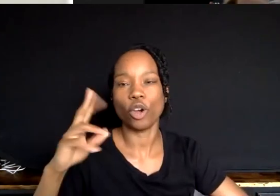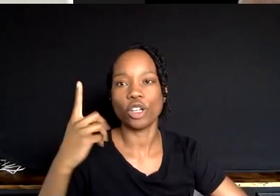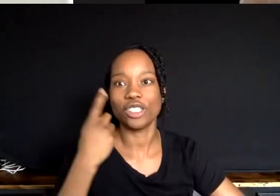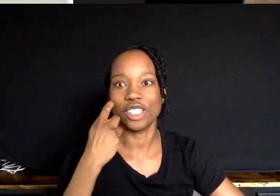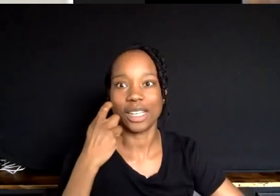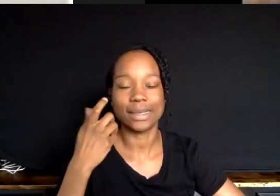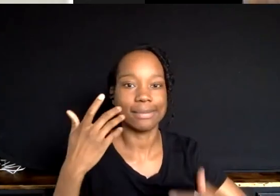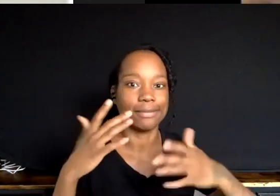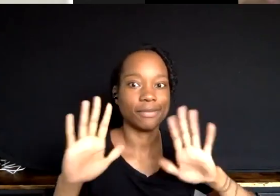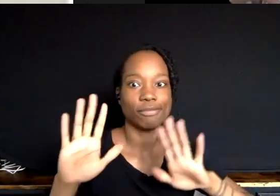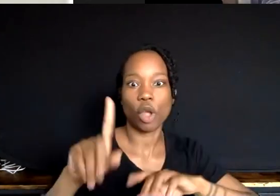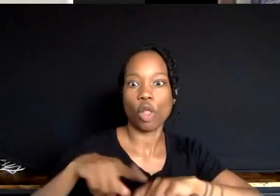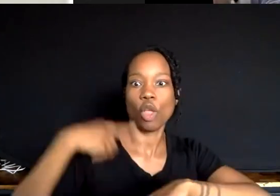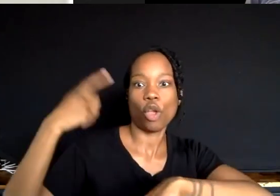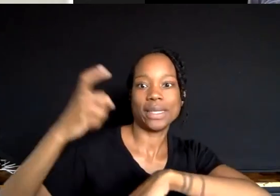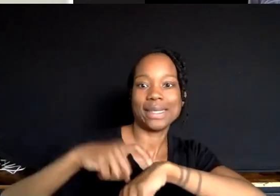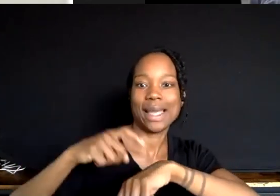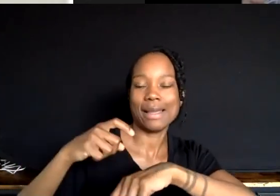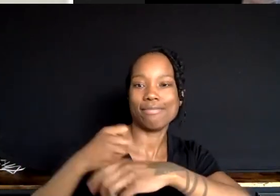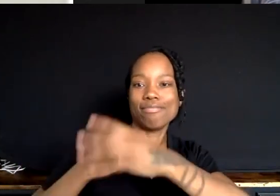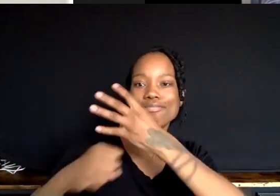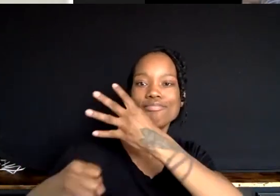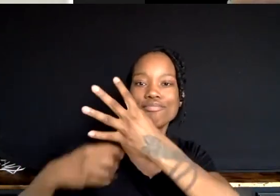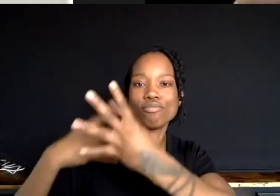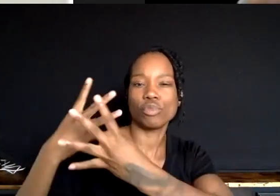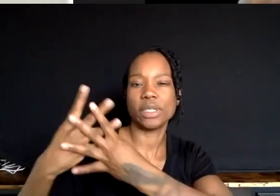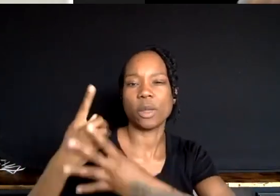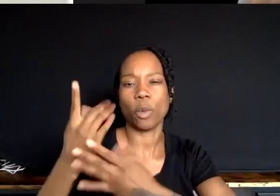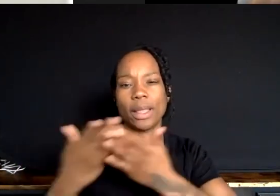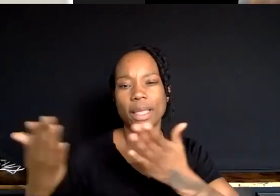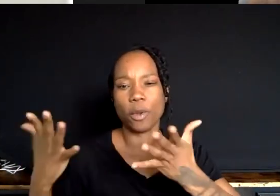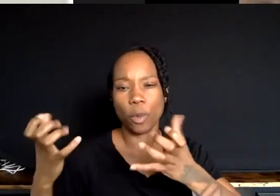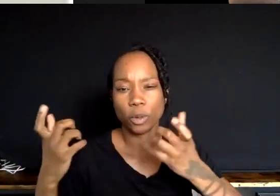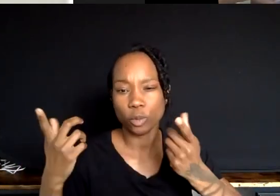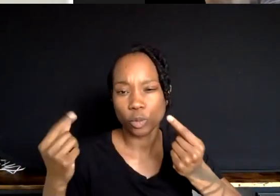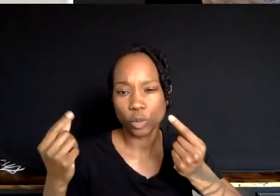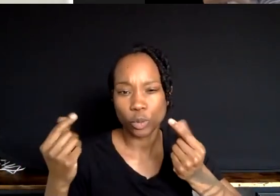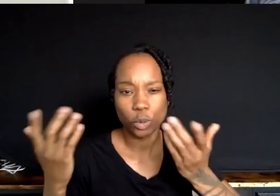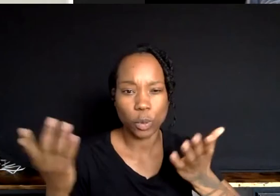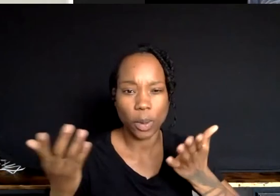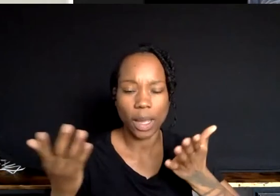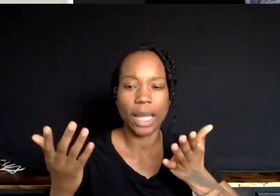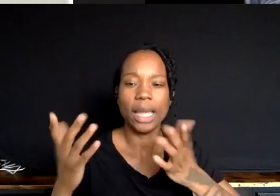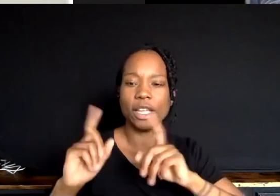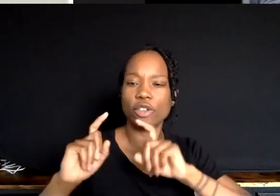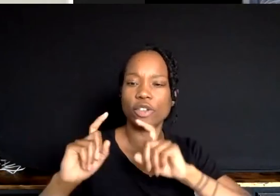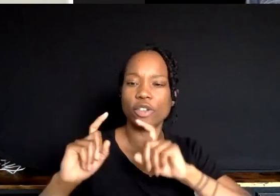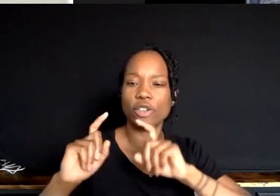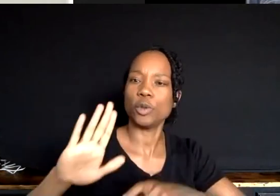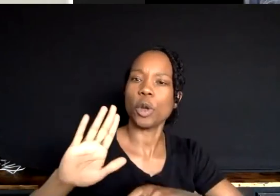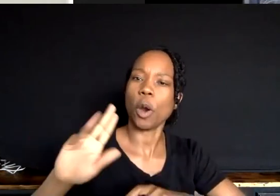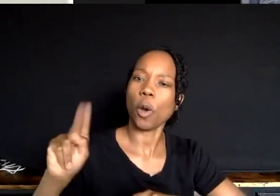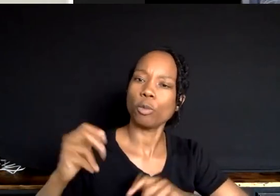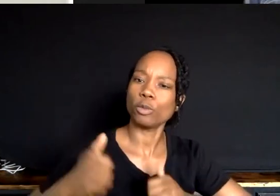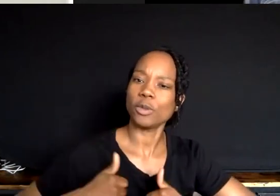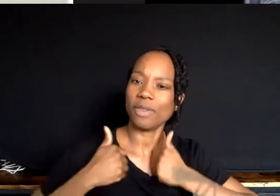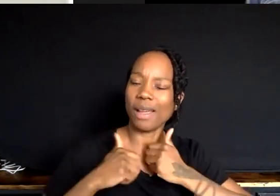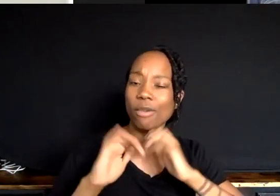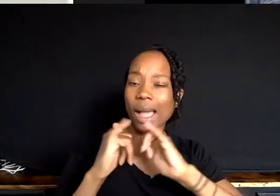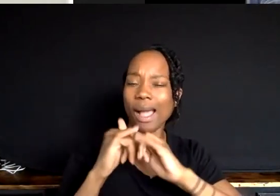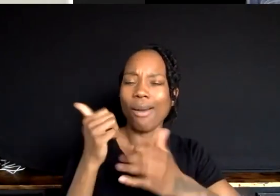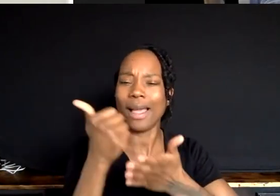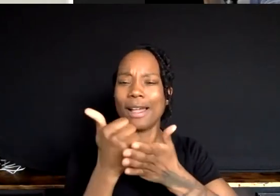caso? O si estás en la prisión mucho tiempo, lo que te gustaría hacer es poder contribuir a tu habilidad de sobrevivir, a